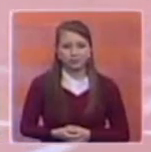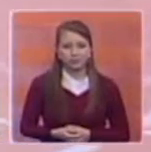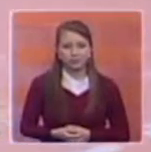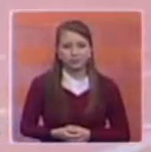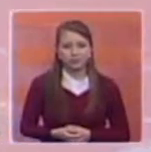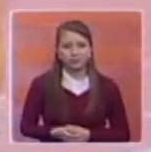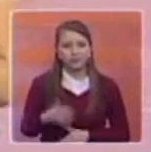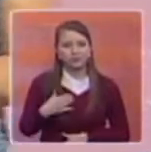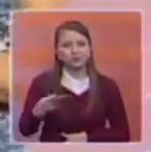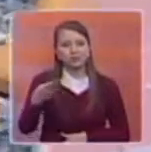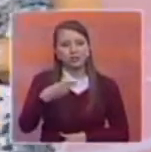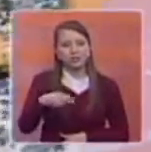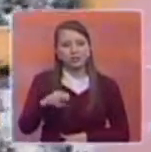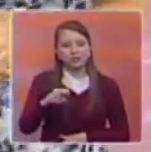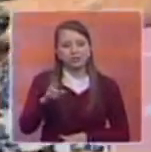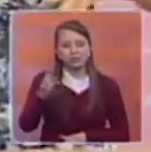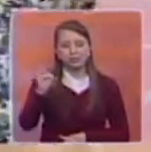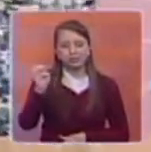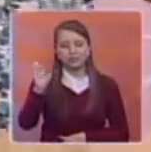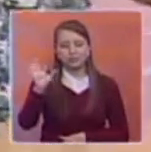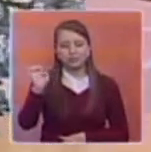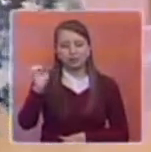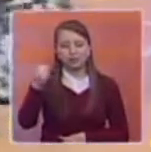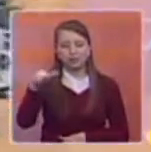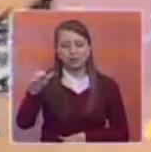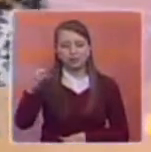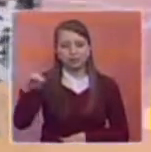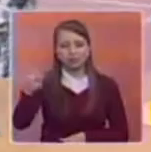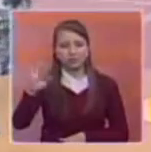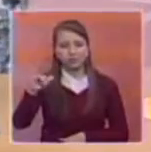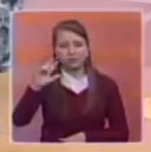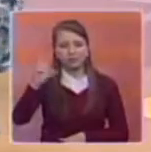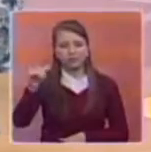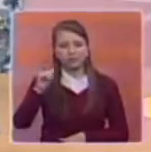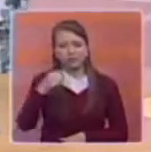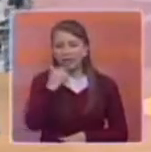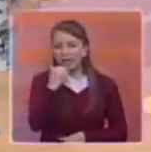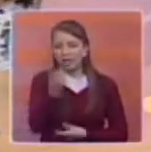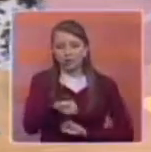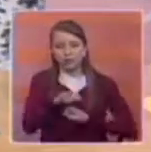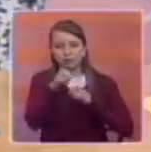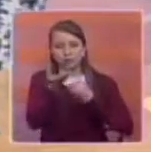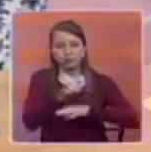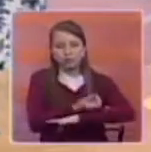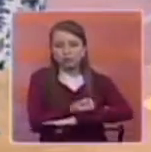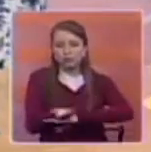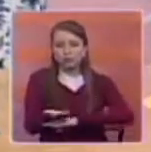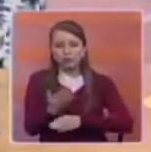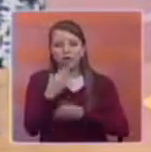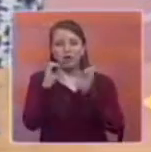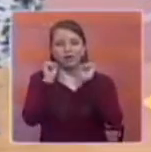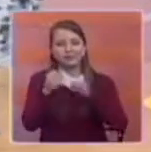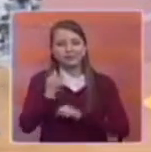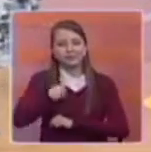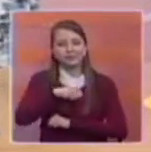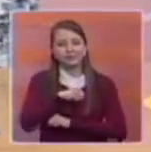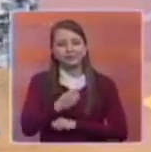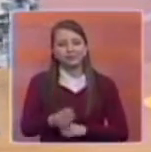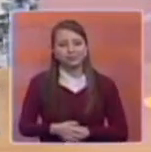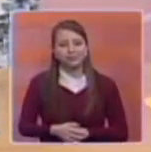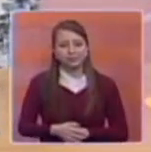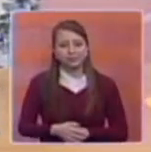correo electrónico también es recetas de Viachi, por si acaso algún comentario, alguna petición. También me pueden seguir en Instagram